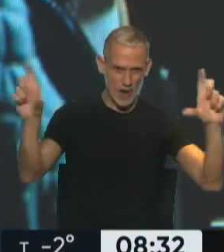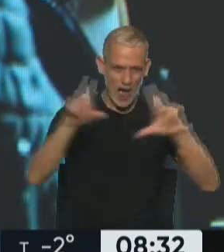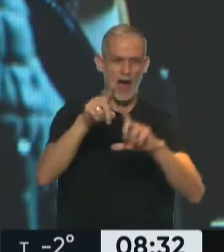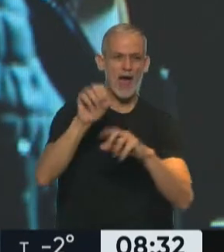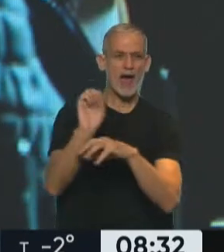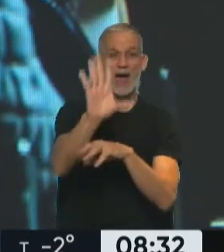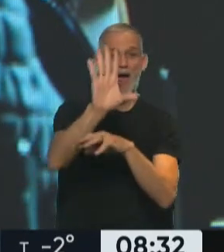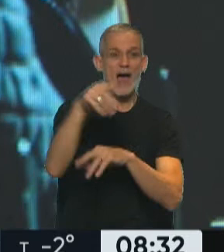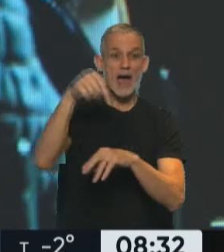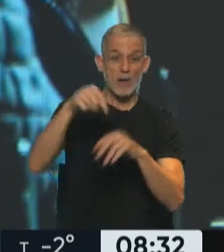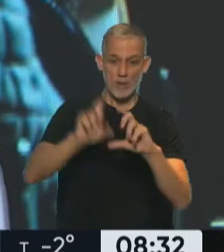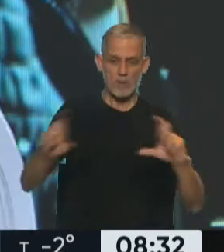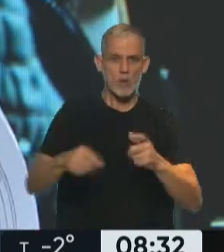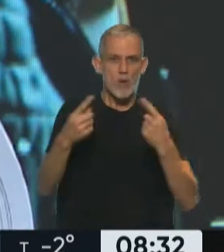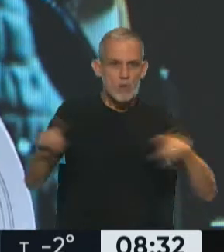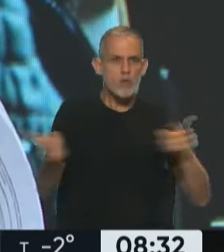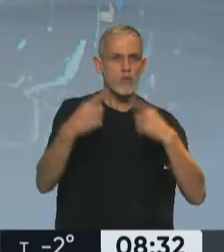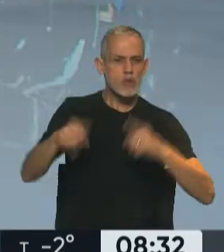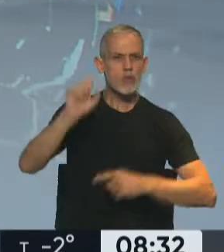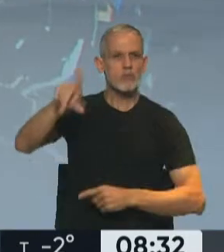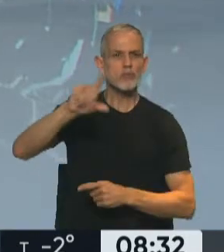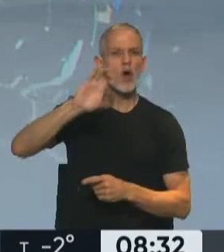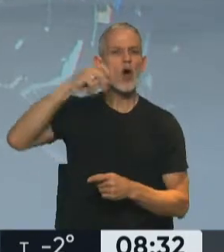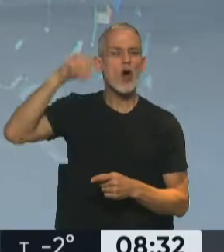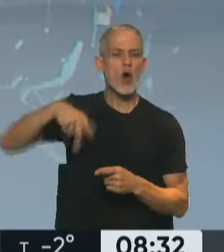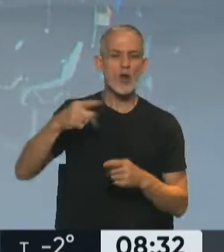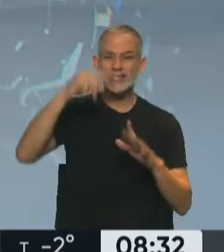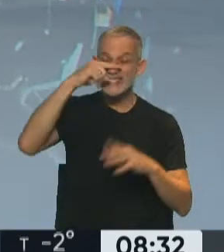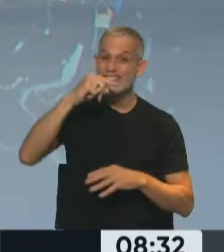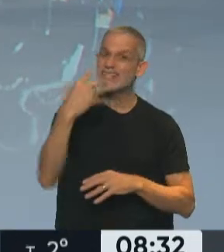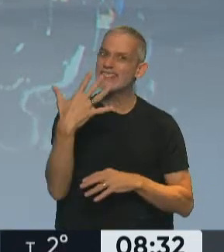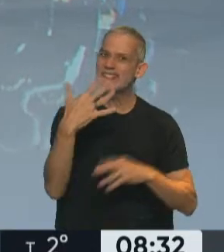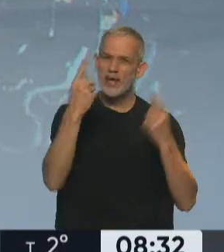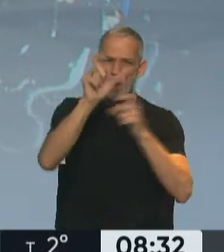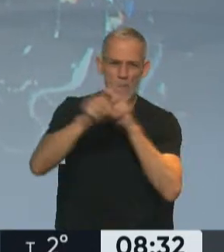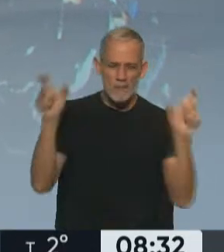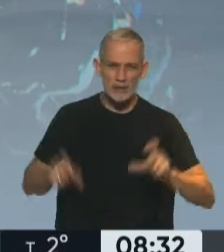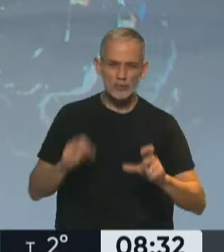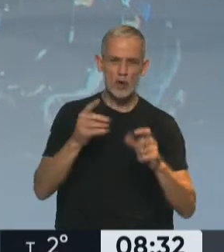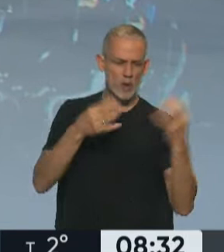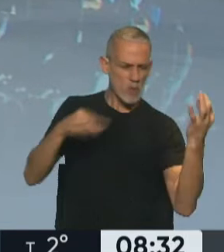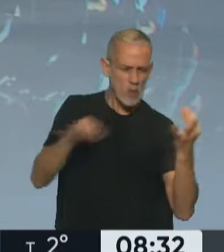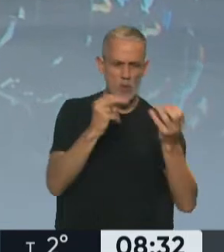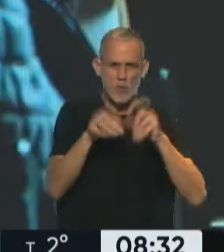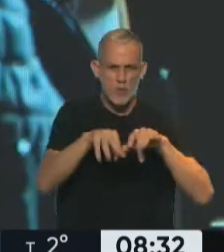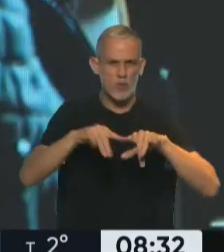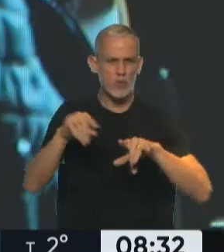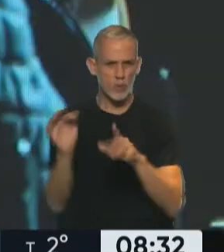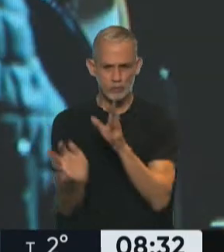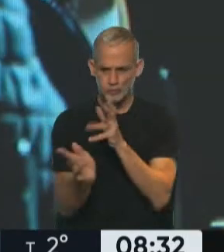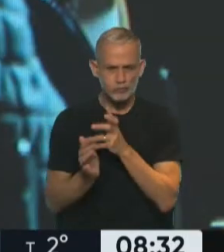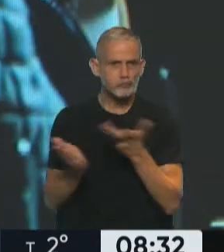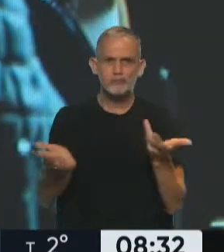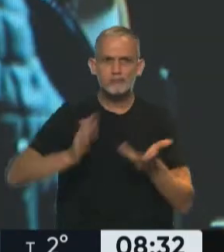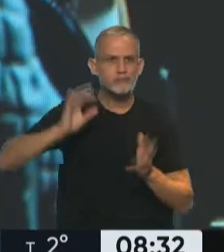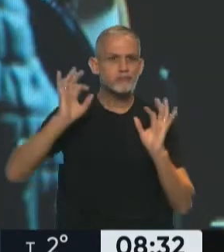pantalla, tenés a toda la orquesta estable del Teatro Colón. Claro. 75 músicos con vientos, cuerdas, todo lo que a vos se